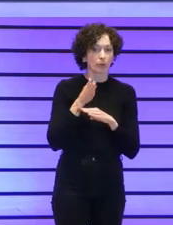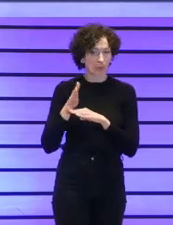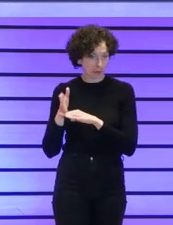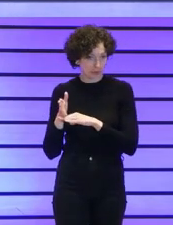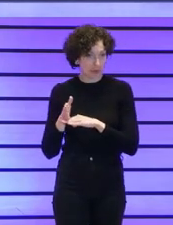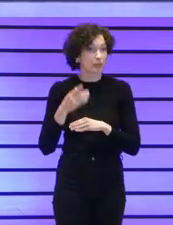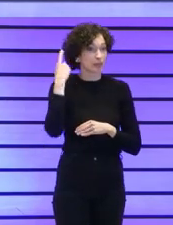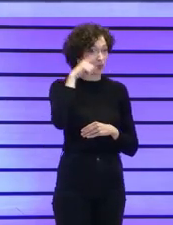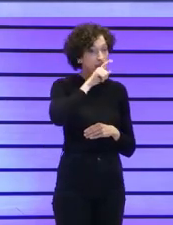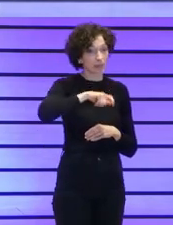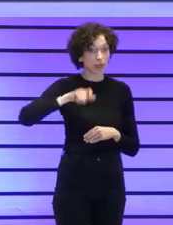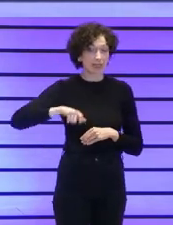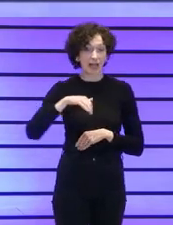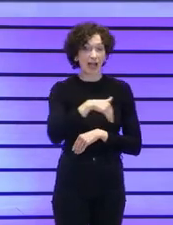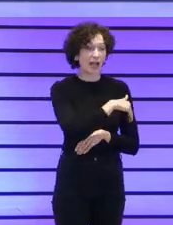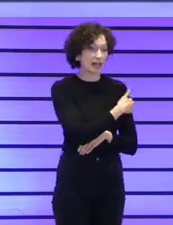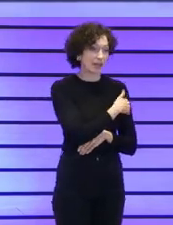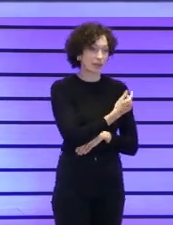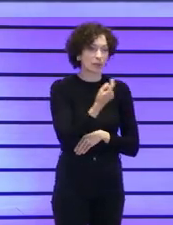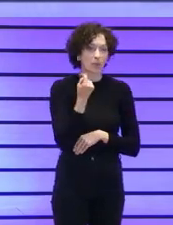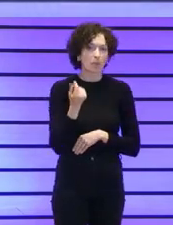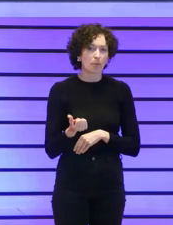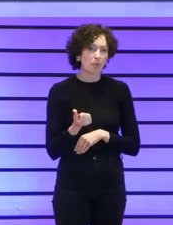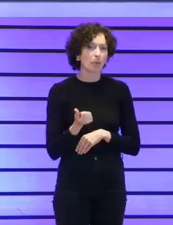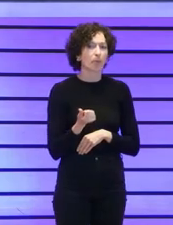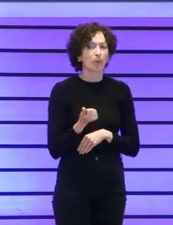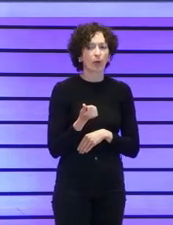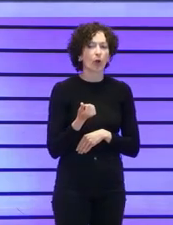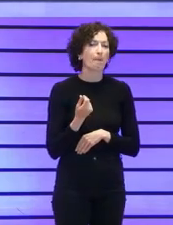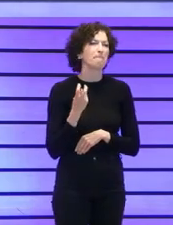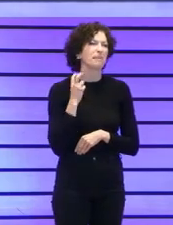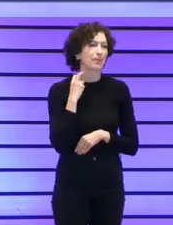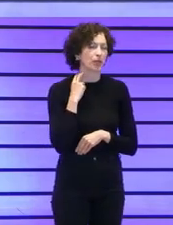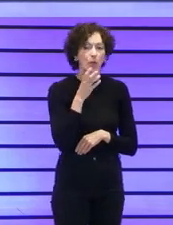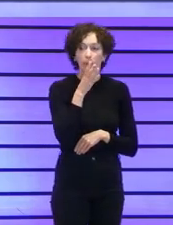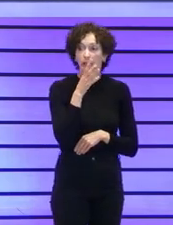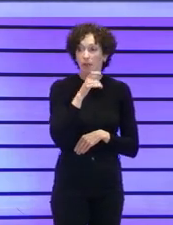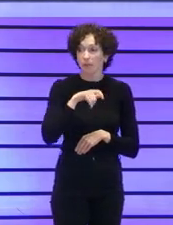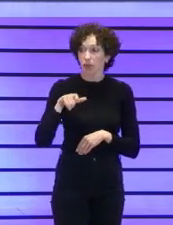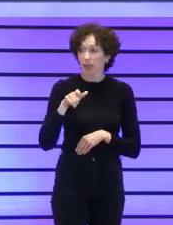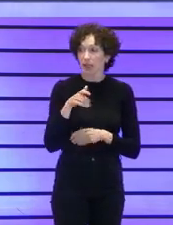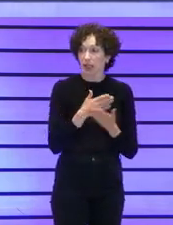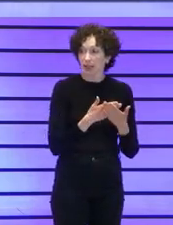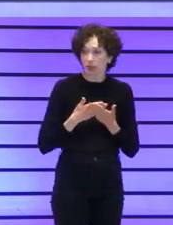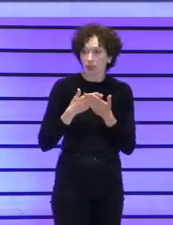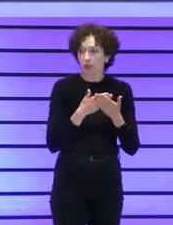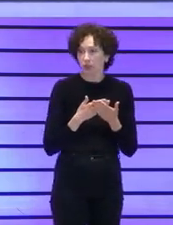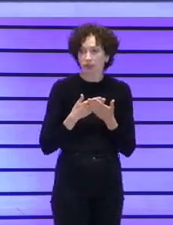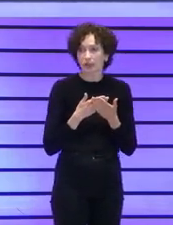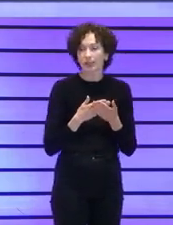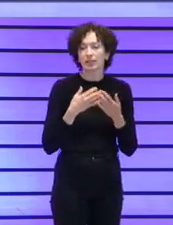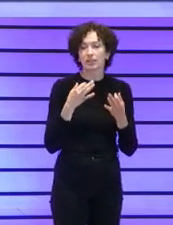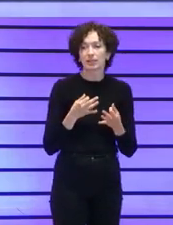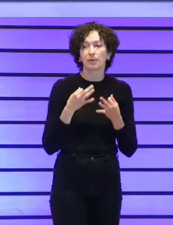Sabéis que los académicos somos un poco vampíricos, ¿no? Porque a los estudiantes son eternamente un año más